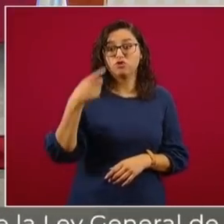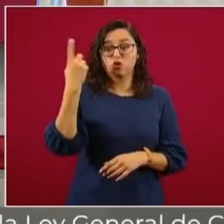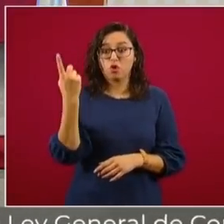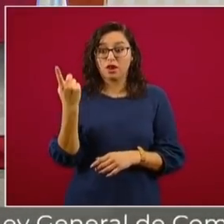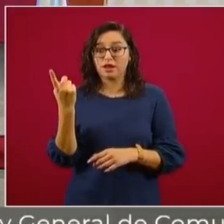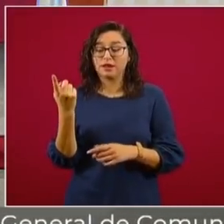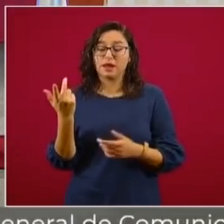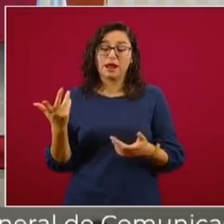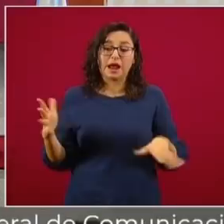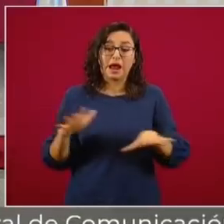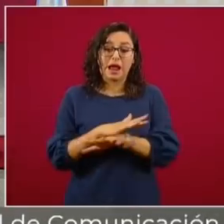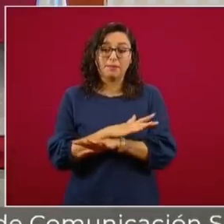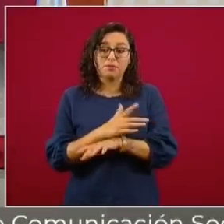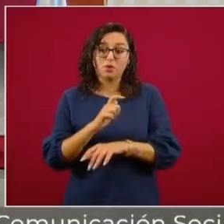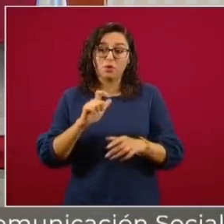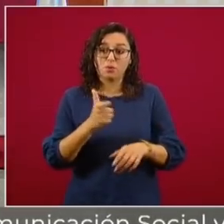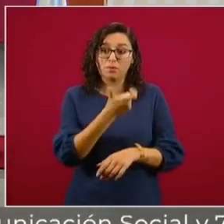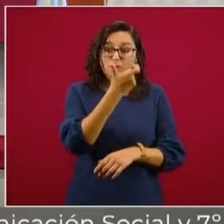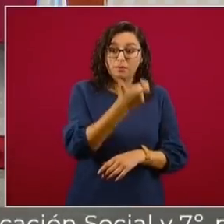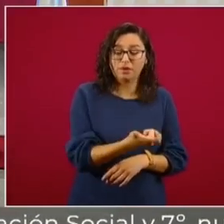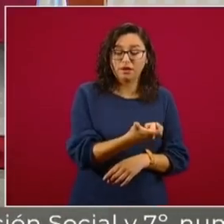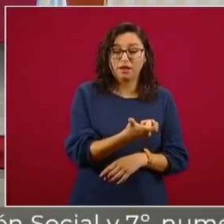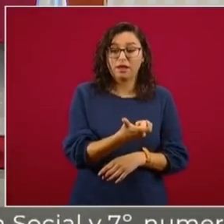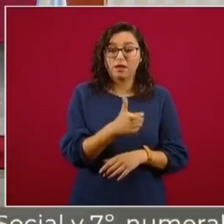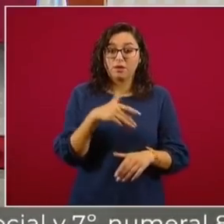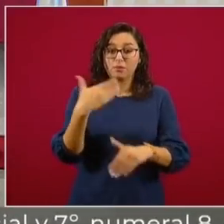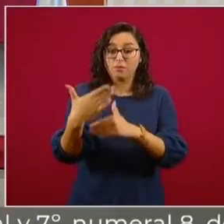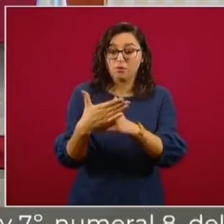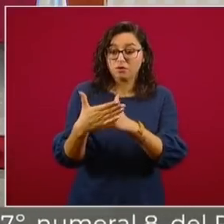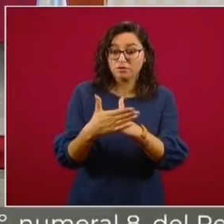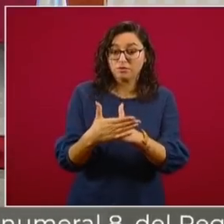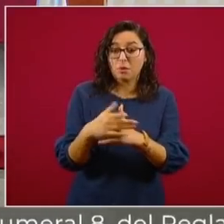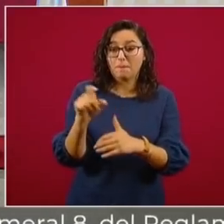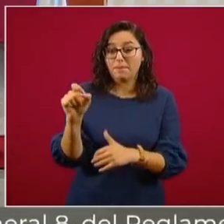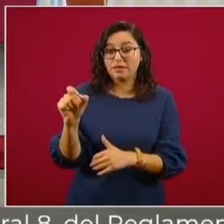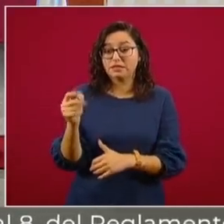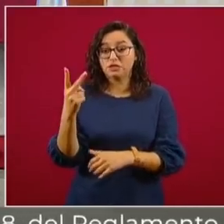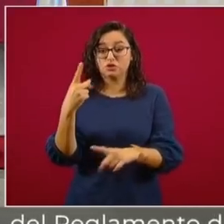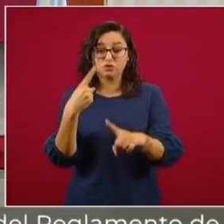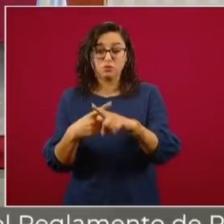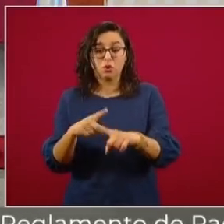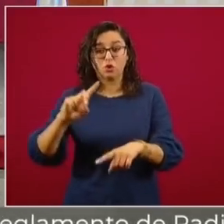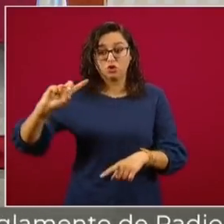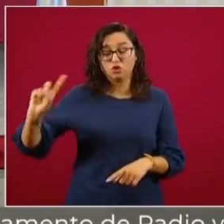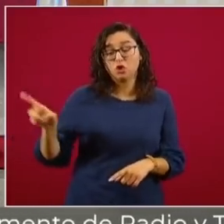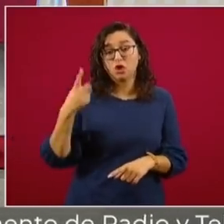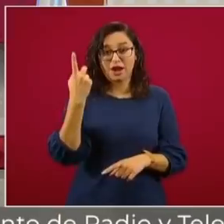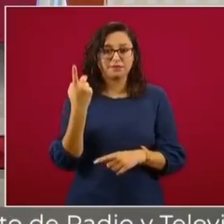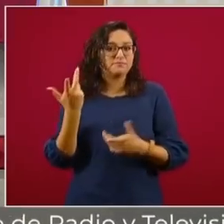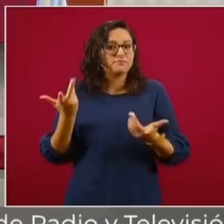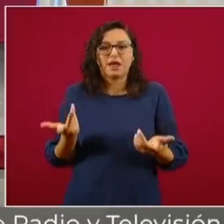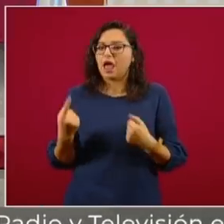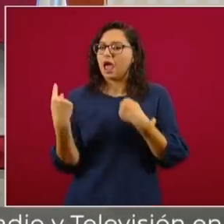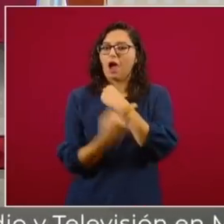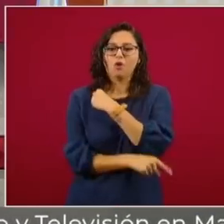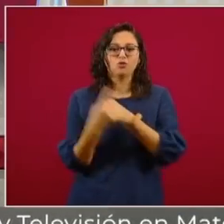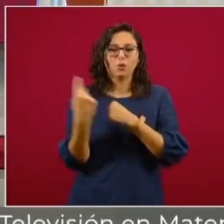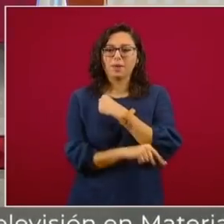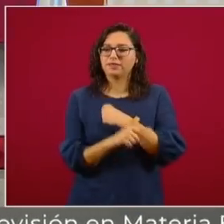pesos por dólar a un estimado de cierre que se espera que sea alrededor de 22 pesos por dólar, eso incrementa el valor en